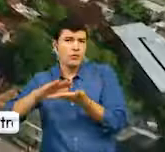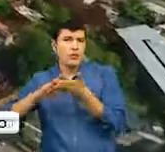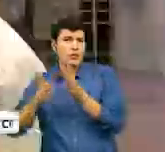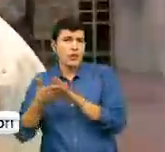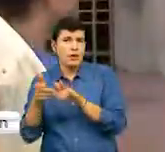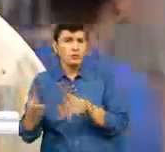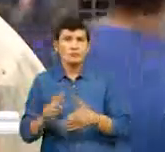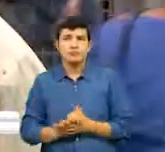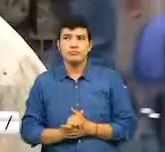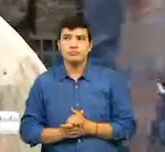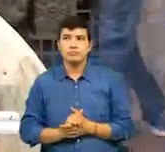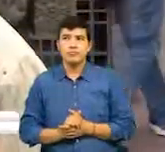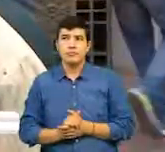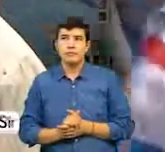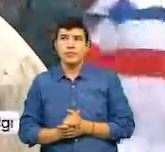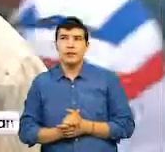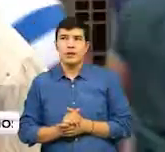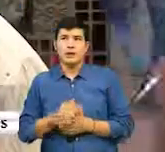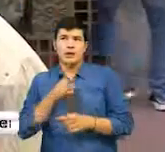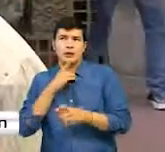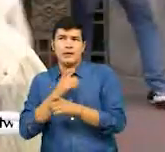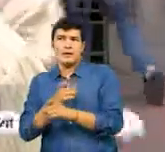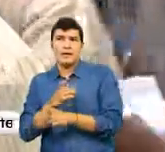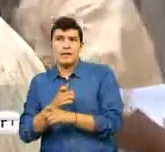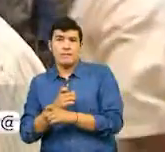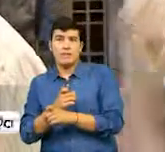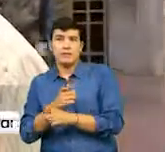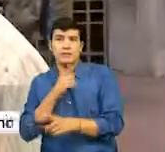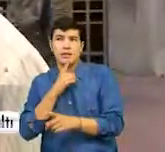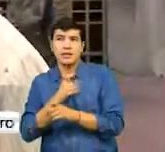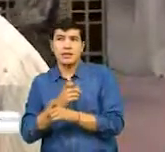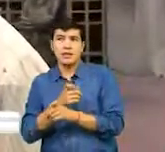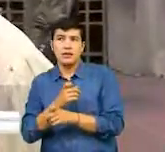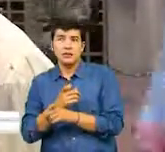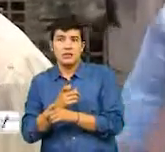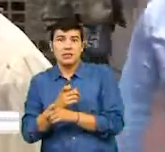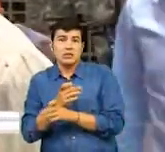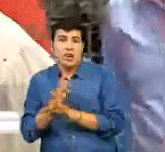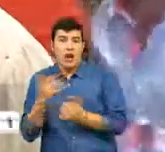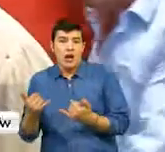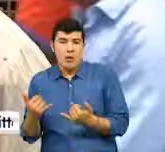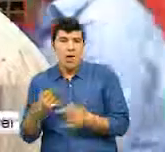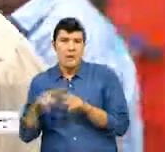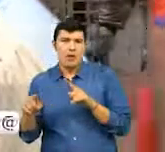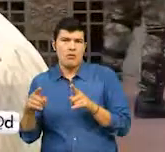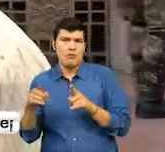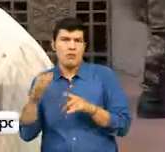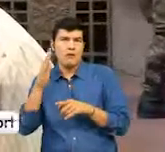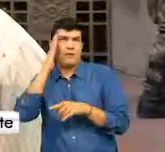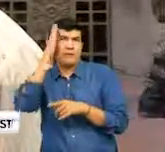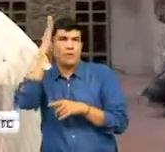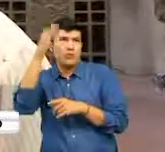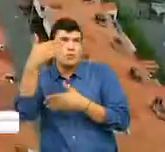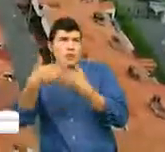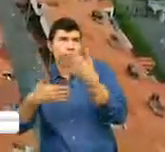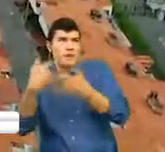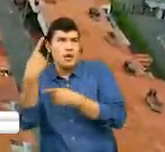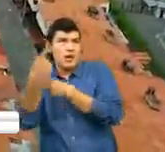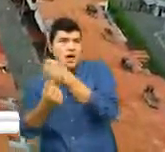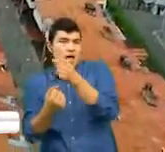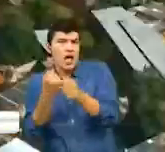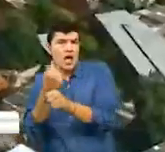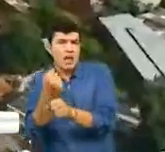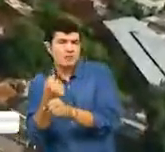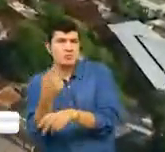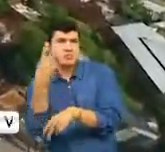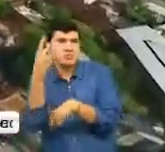cucuteños. Pues al principio le cae uno duro, pero después con el tiempo uno ve el progreso de la ciudad y la belleza, y entonces para uno es importante que la ciudad sea